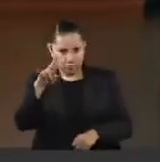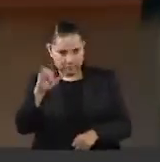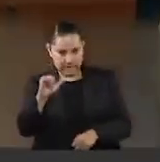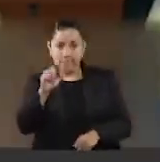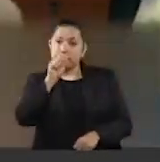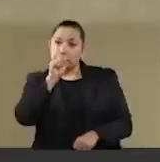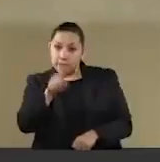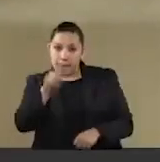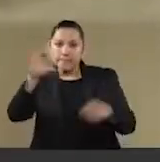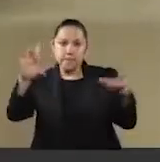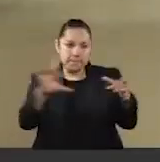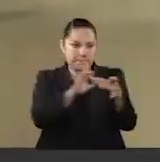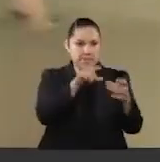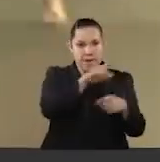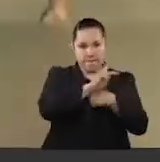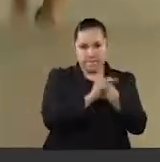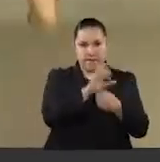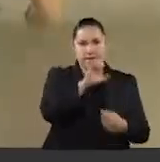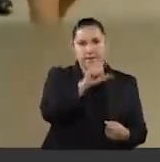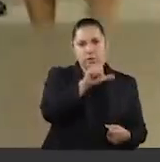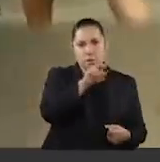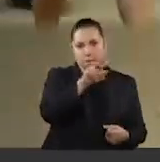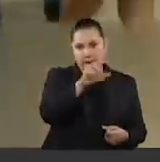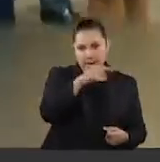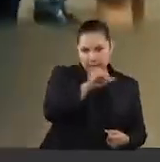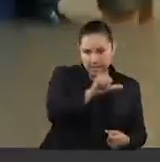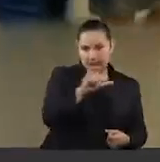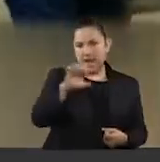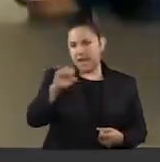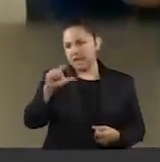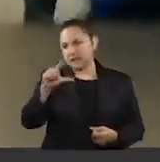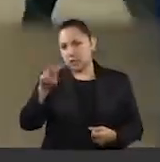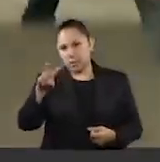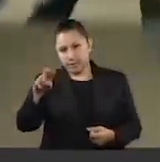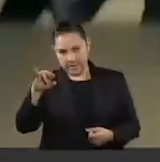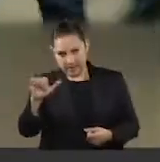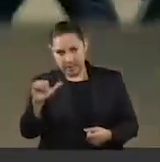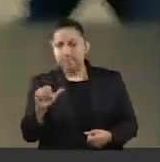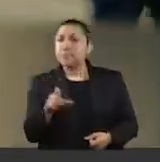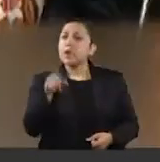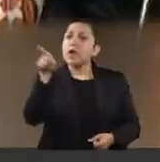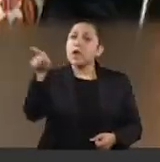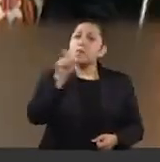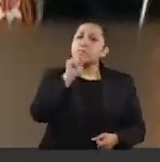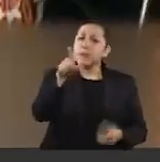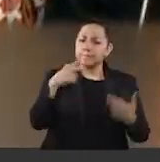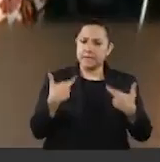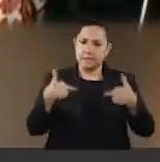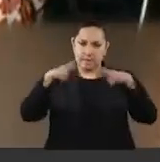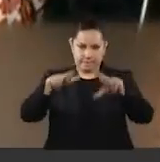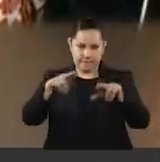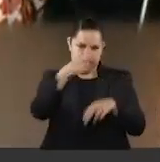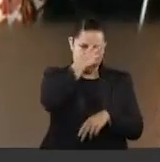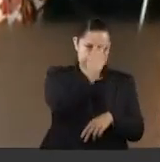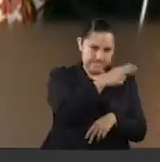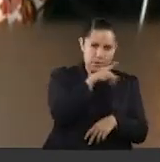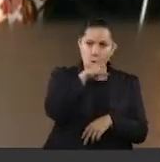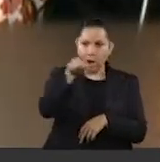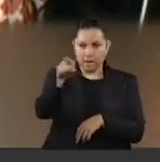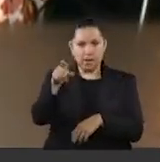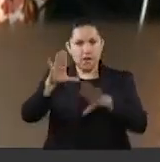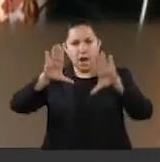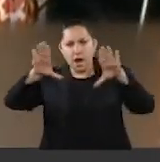la República de Eslovaquia y de Eslovenia. Además, como representante permanente de nuestro país ante la Academia Internacional